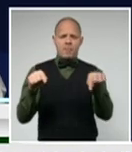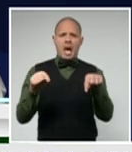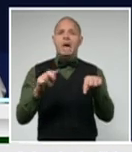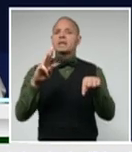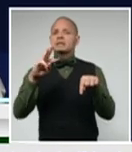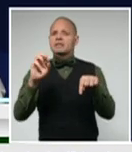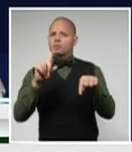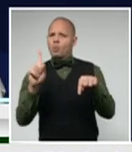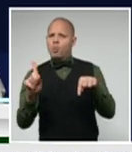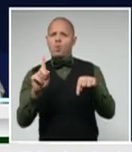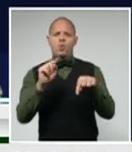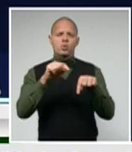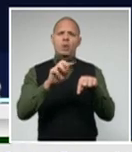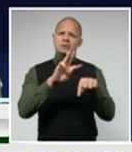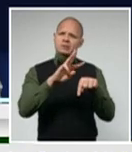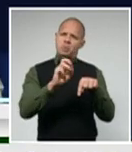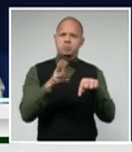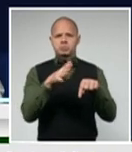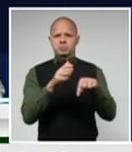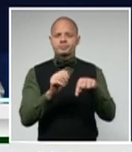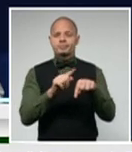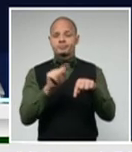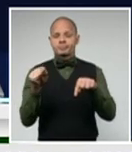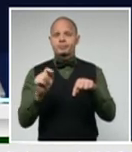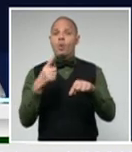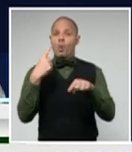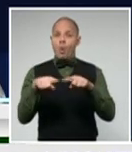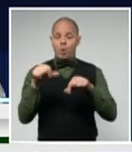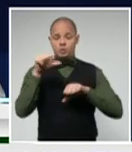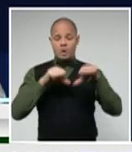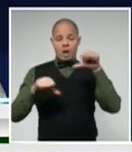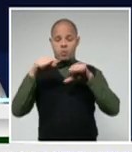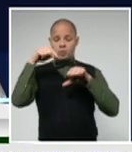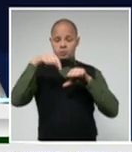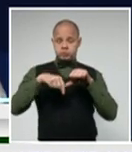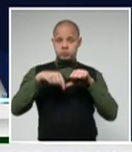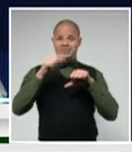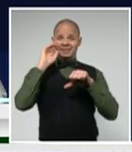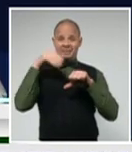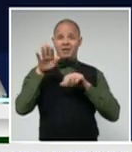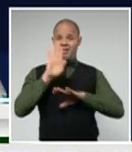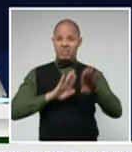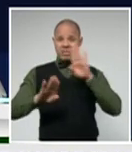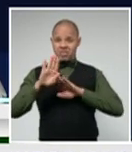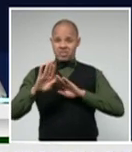los laboratorios del Centro de Investigaciones de la Defensa Civil de nuestro país,